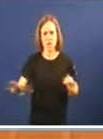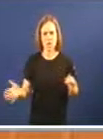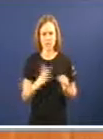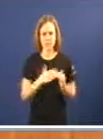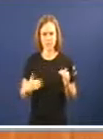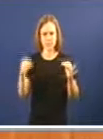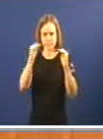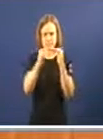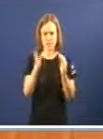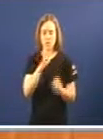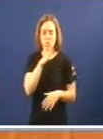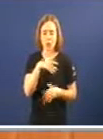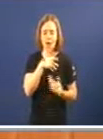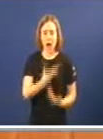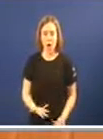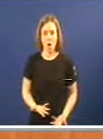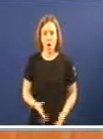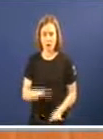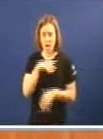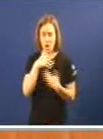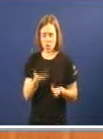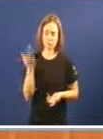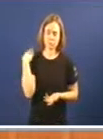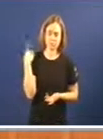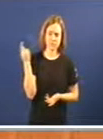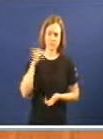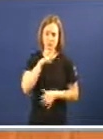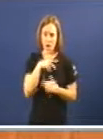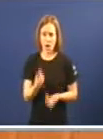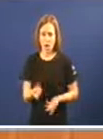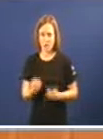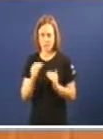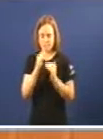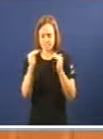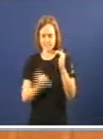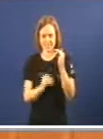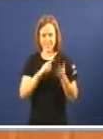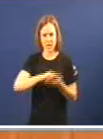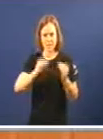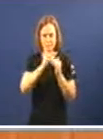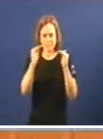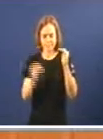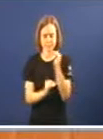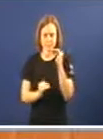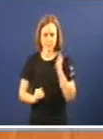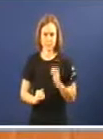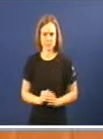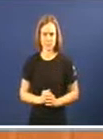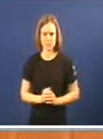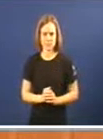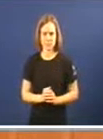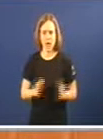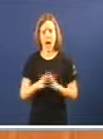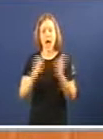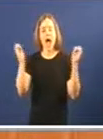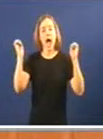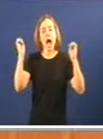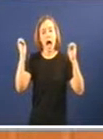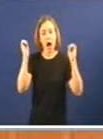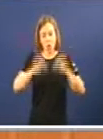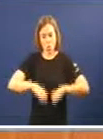a día de hoy y por aquel entonces estaban por debajo de esa media sin embargo este acuerdo que en